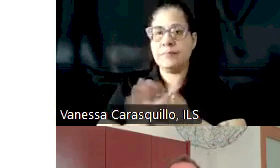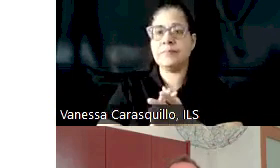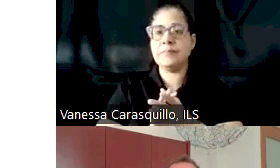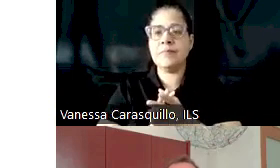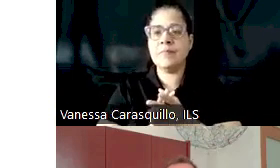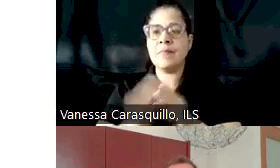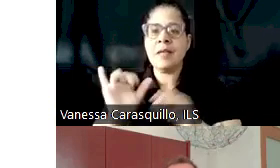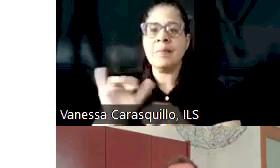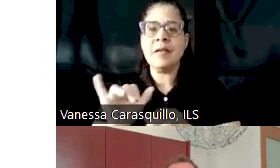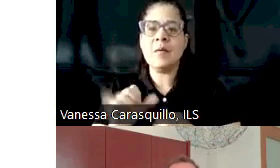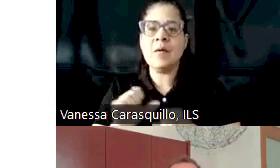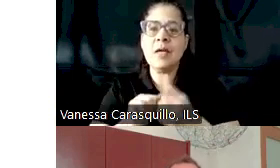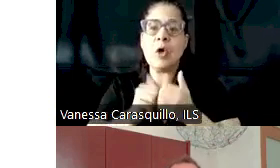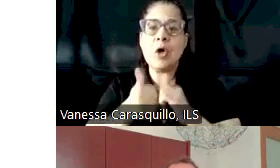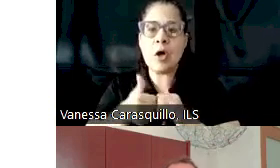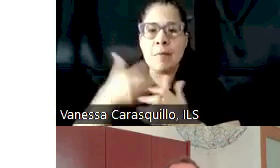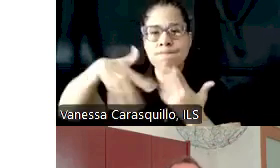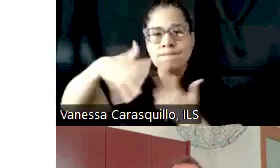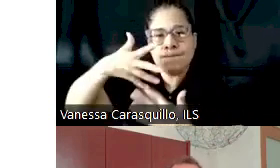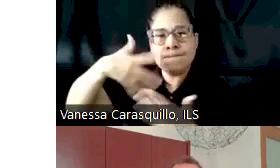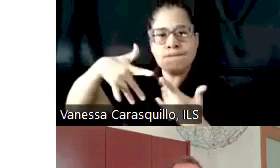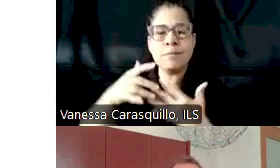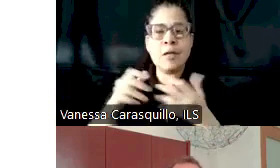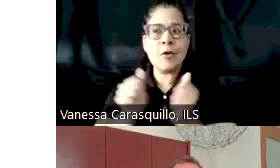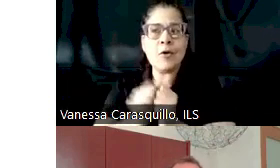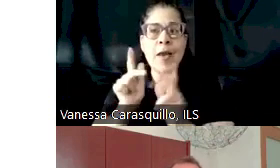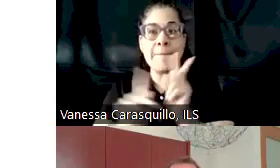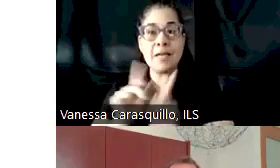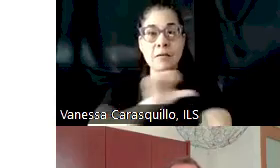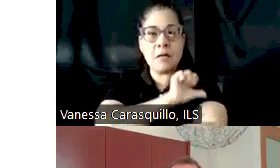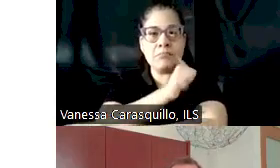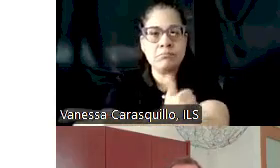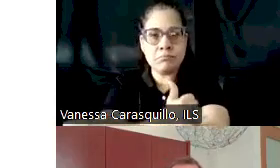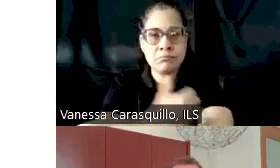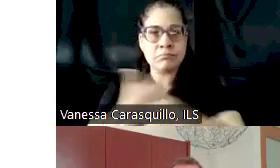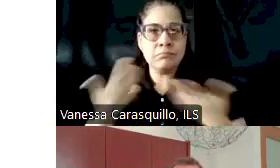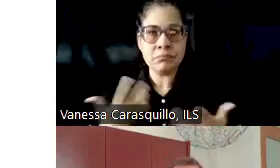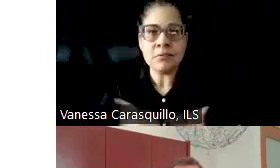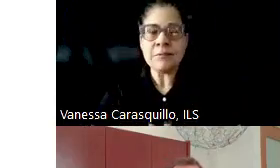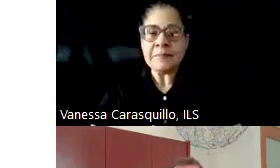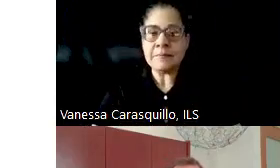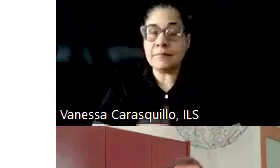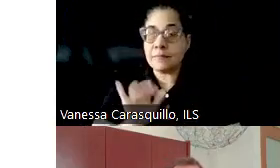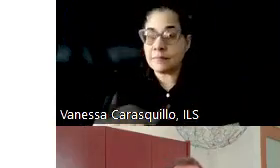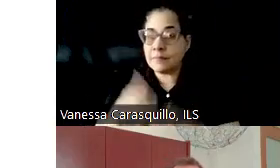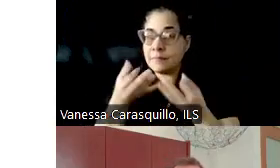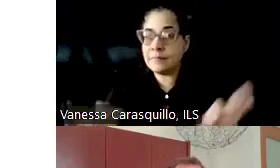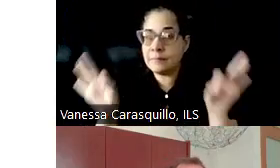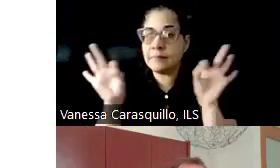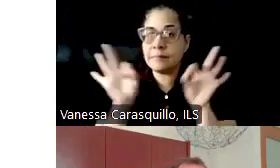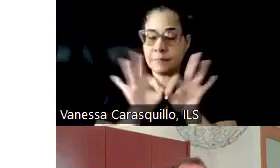cuestión de cómo se relaciona con las figuras de poder, etc. Esto es importante